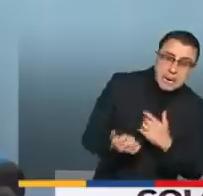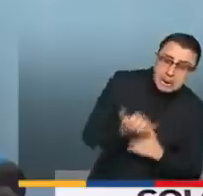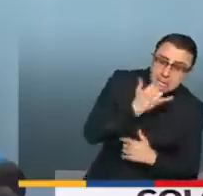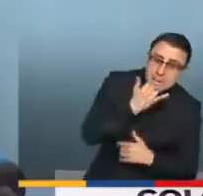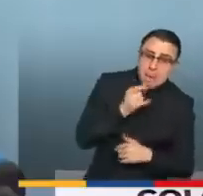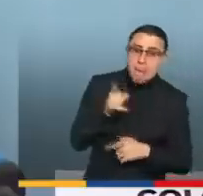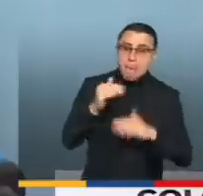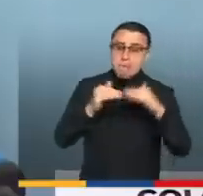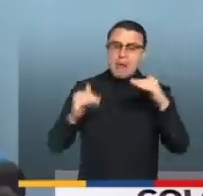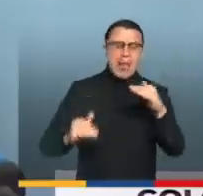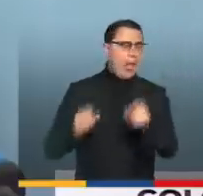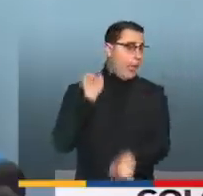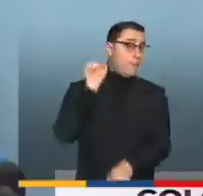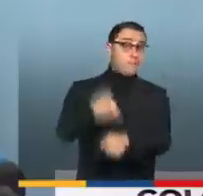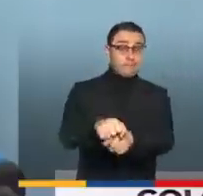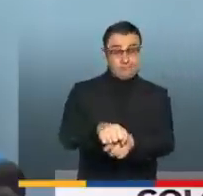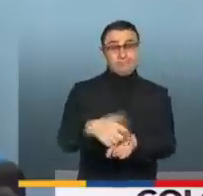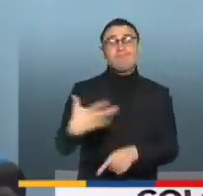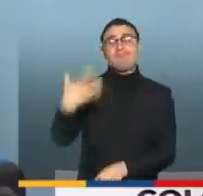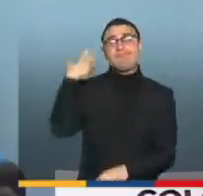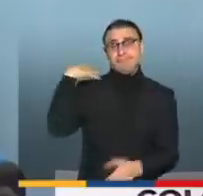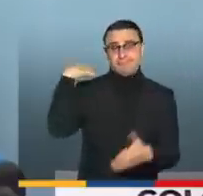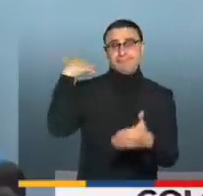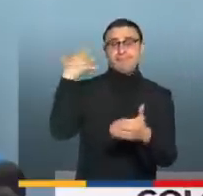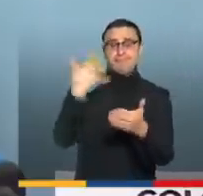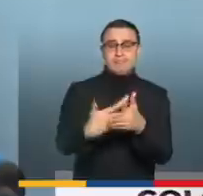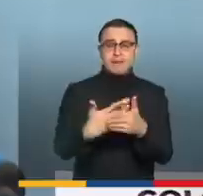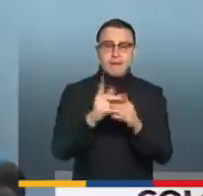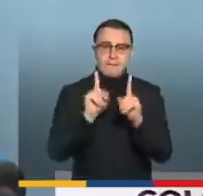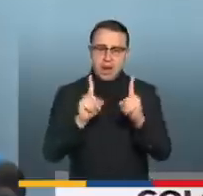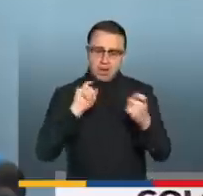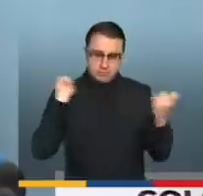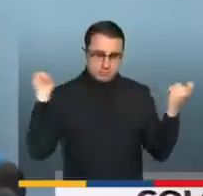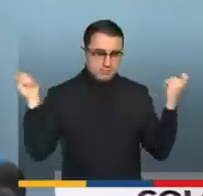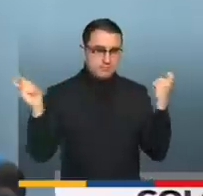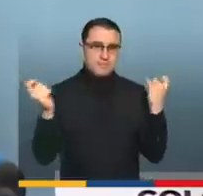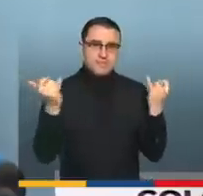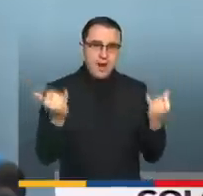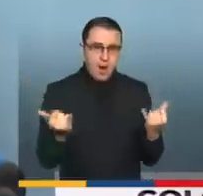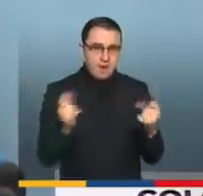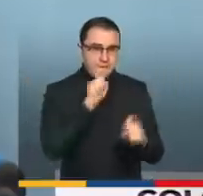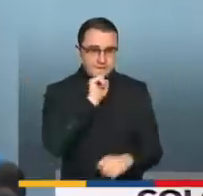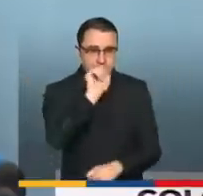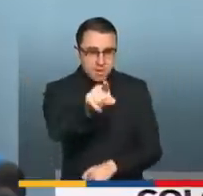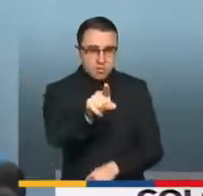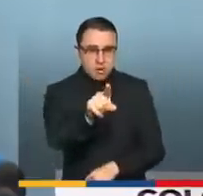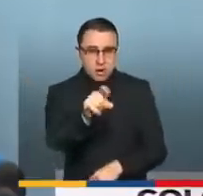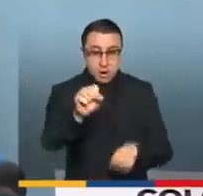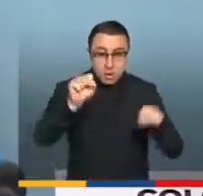esa desigualdad. La pregunta es, ¿podemos convivir?